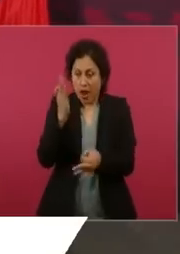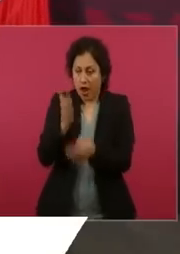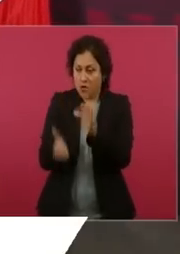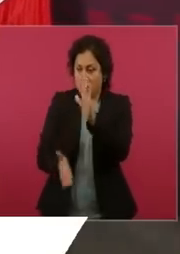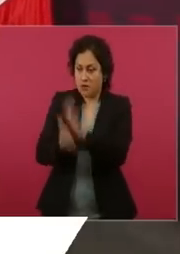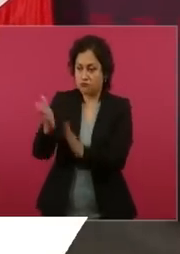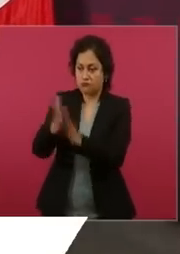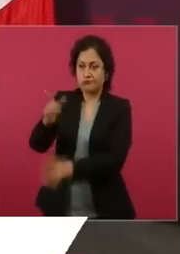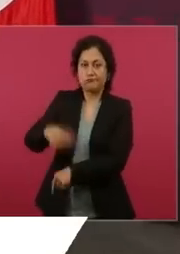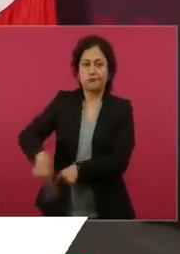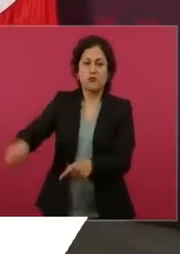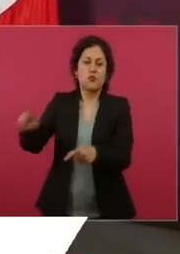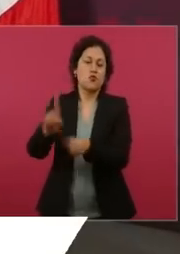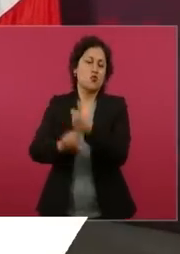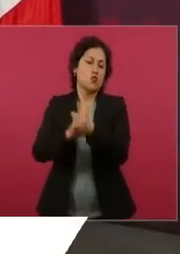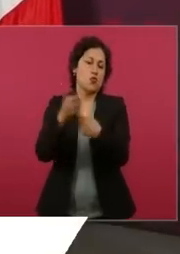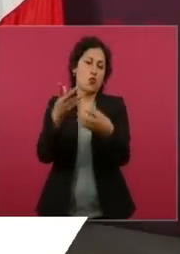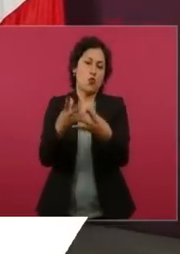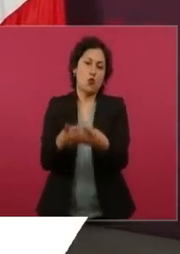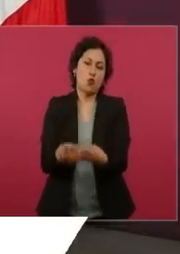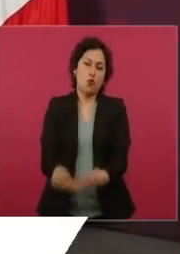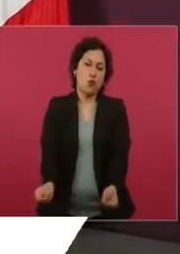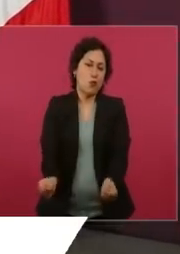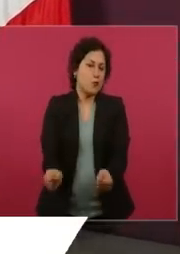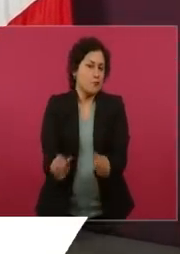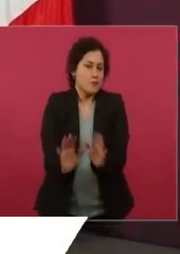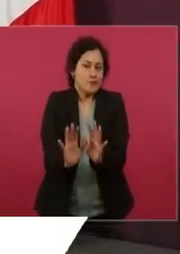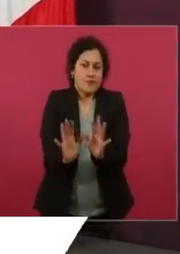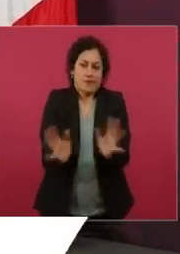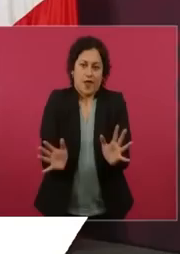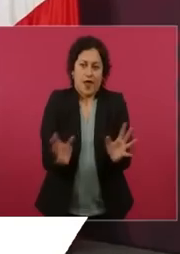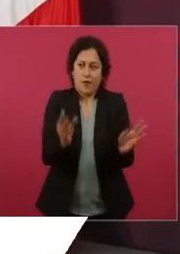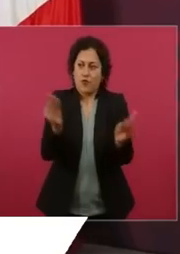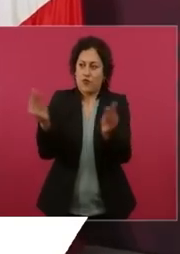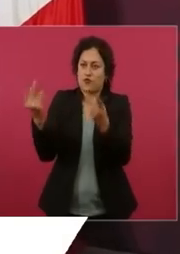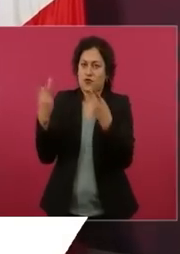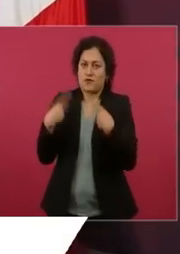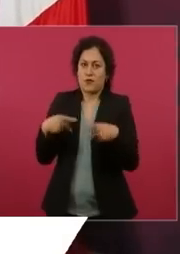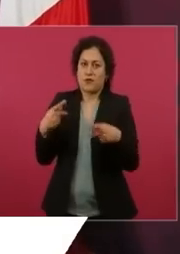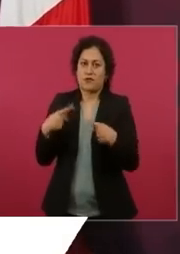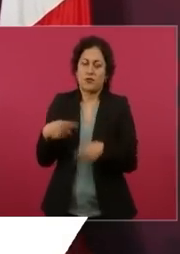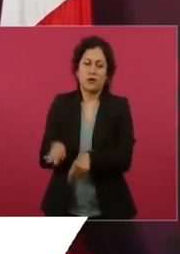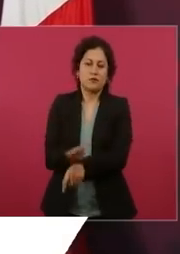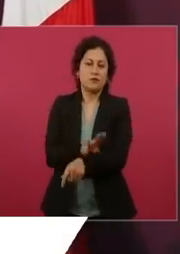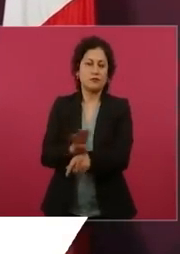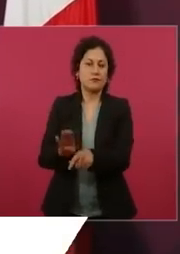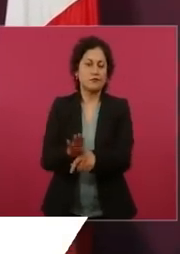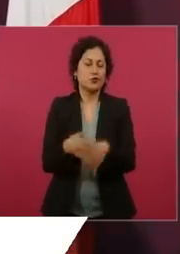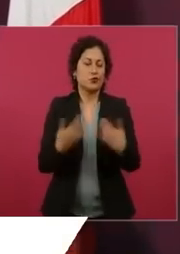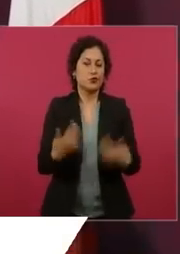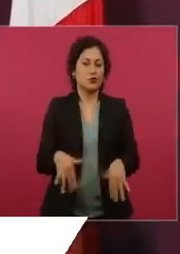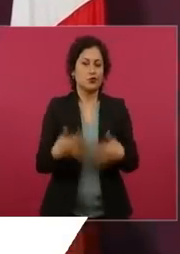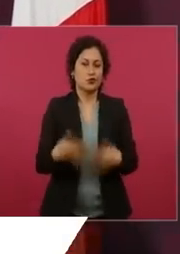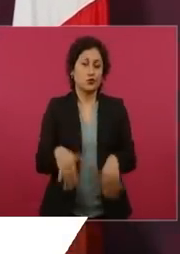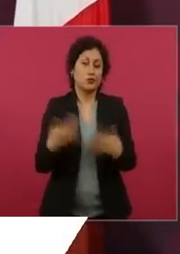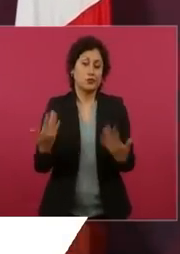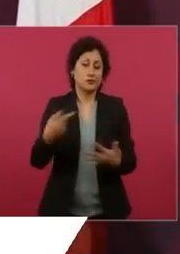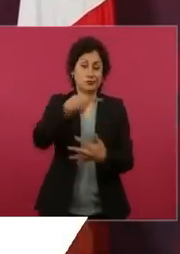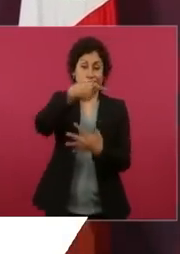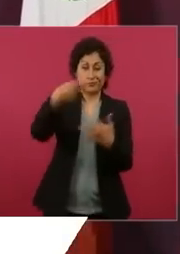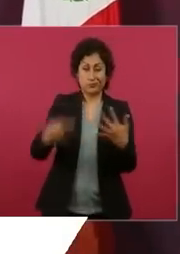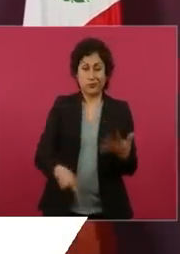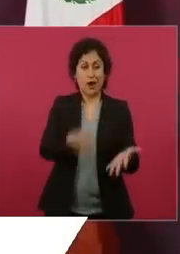donde pareciera que se venden productos y no que se discuten ideas vamos a escuchar al presidente pues señalando